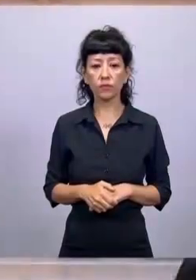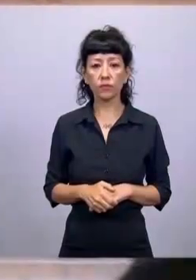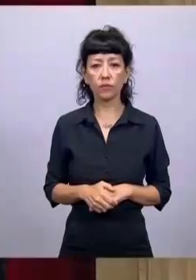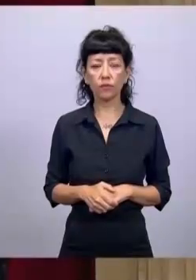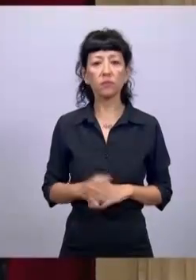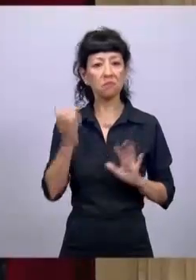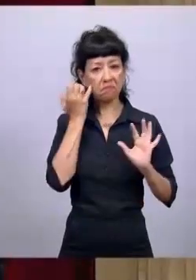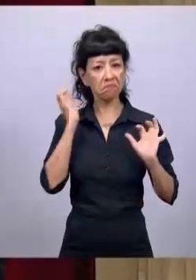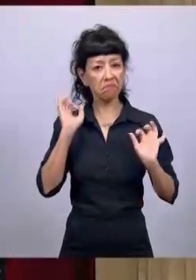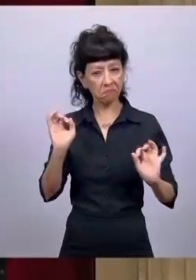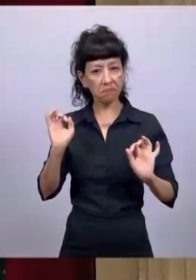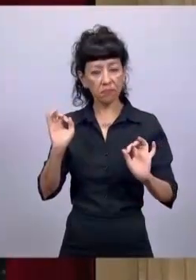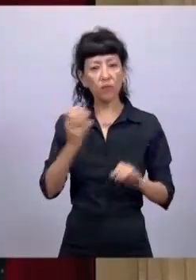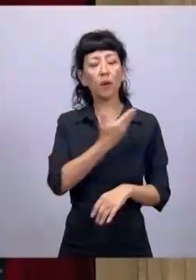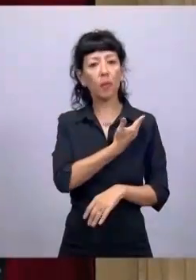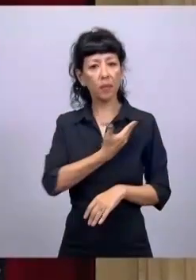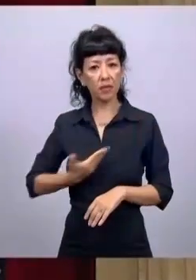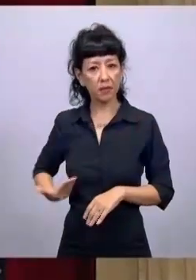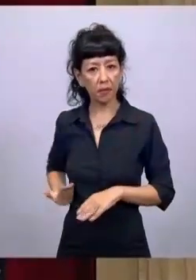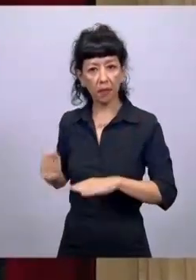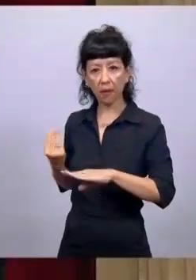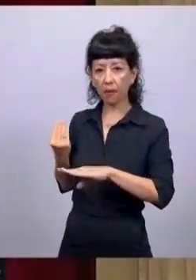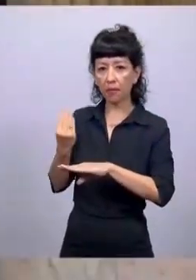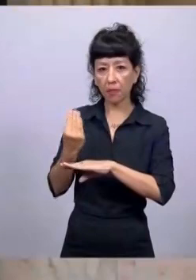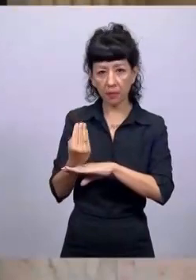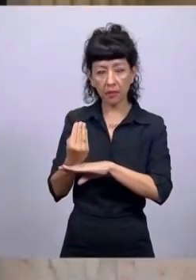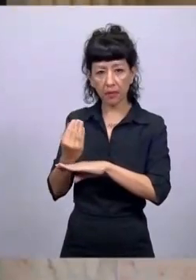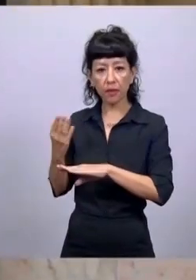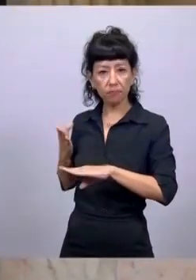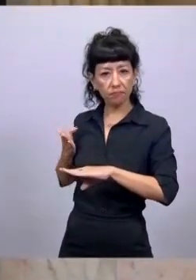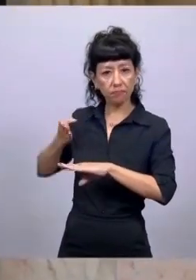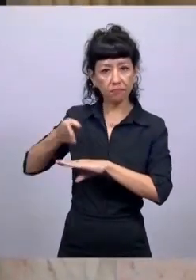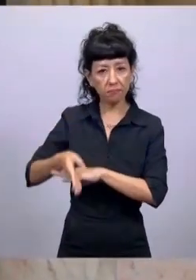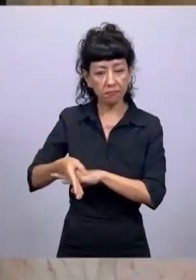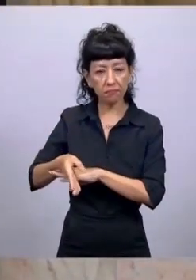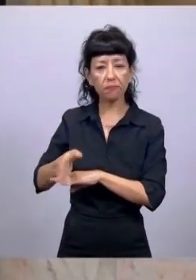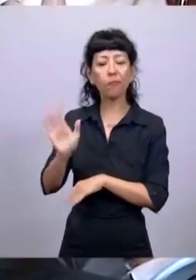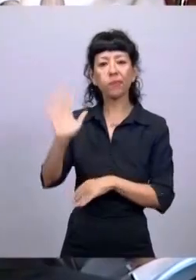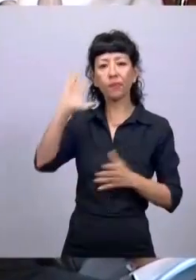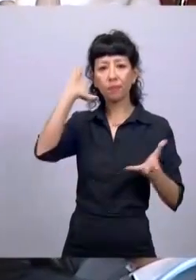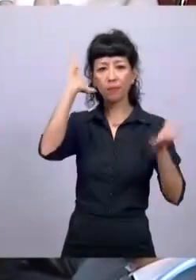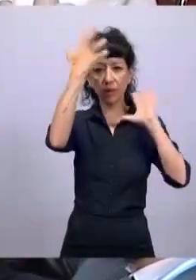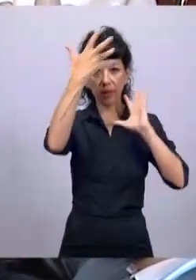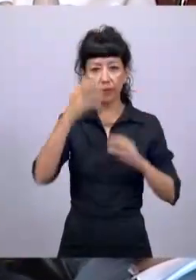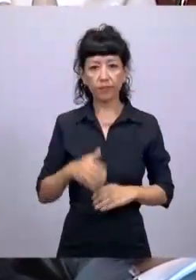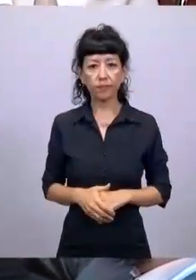ha hecho su ingreso el señor presidente electo de la Nación, doctor Javier Milei.